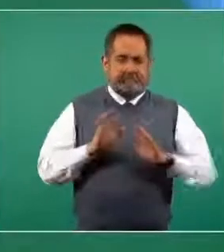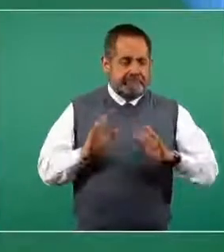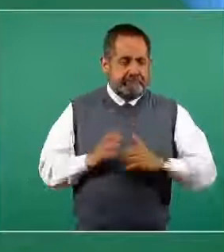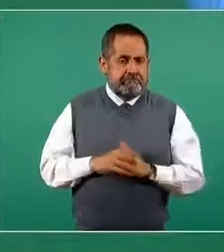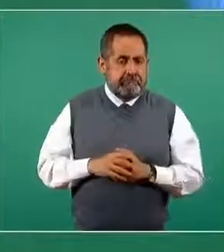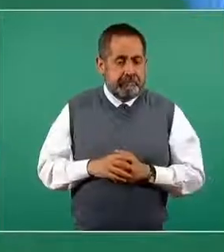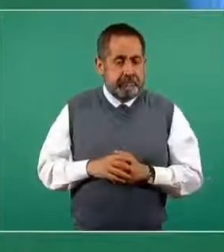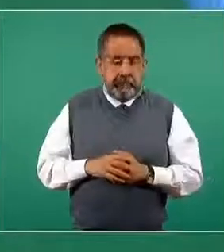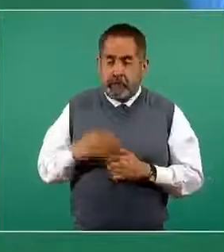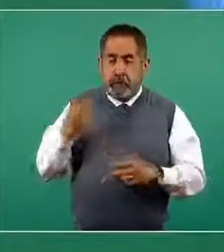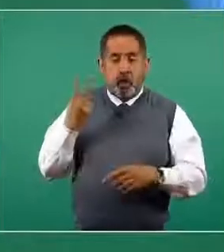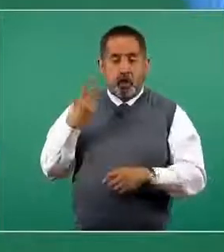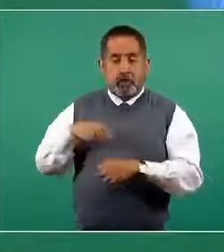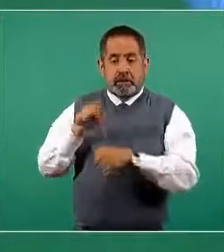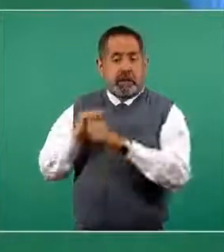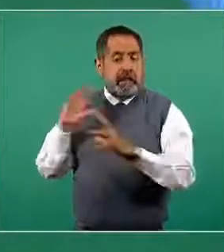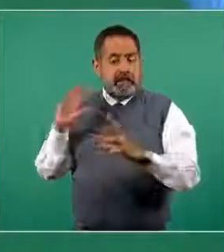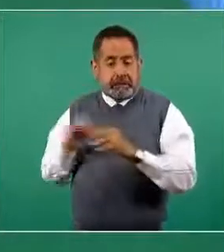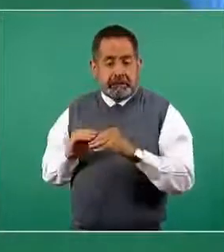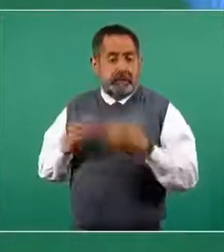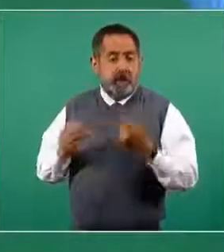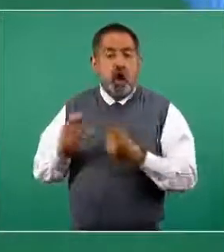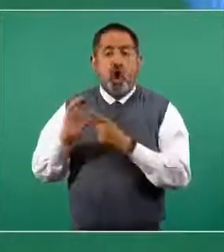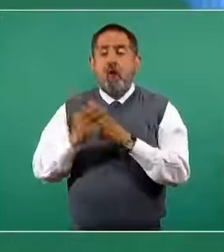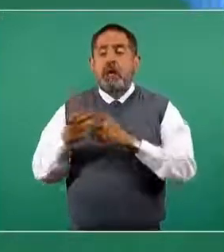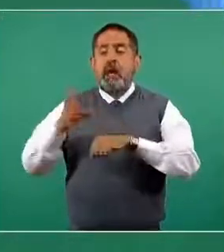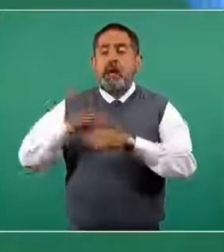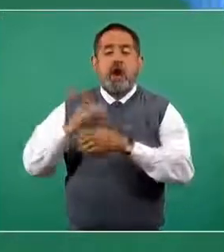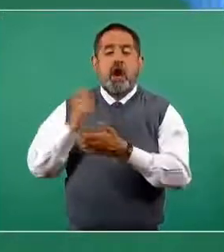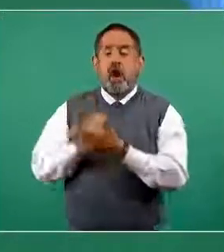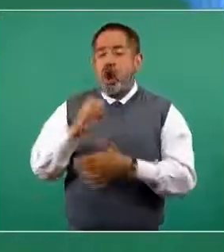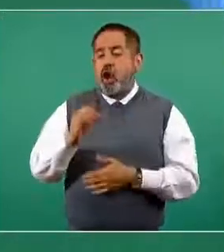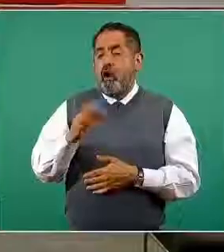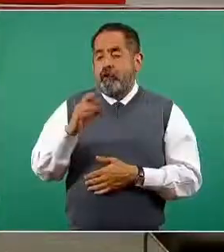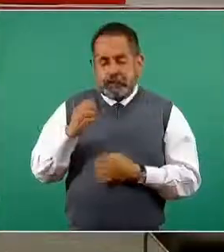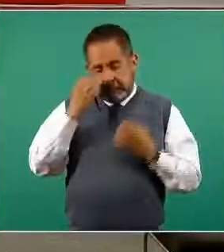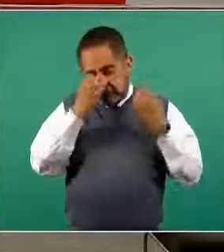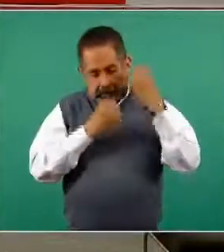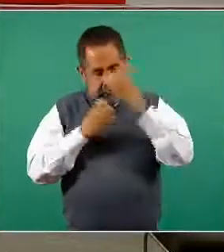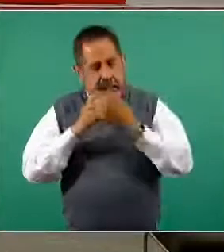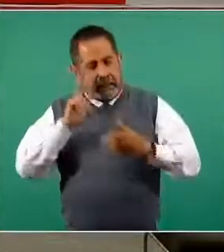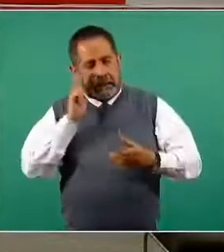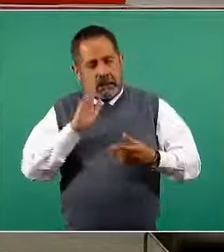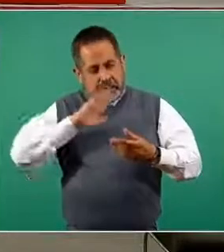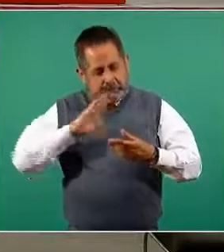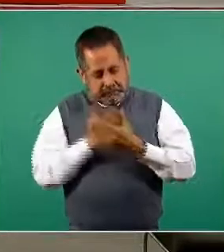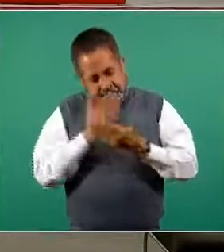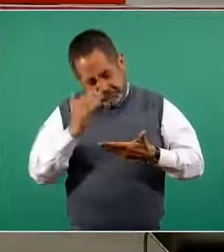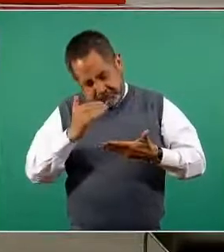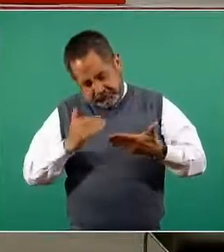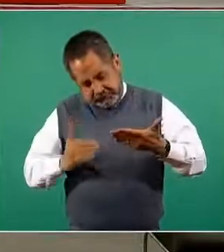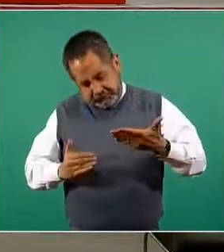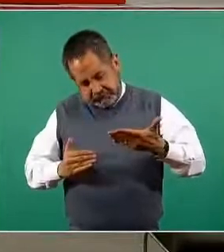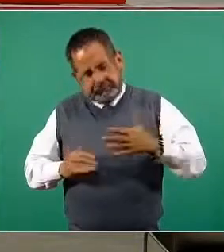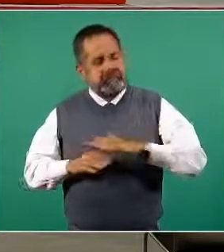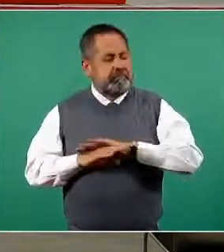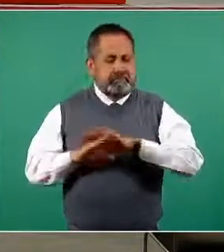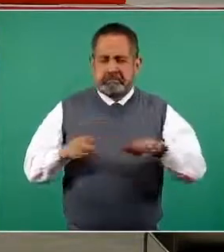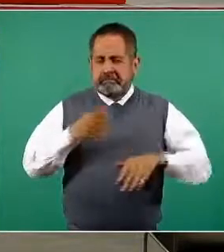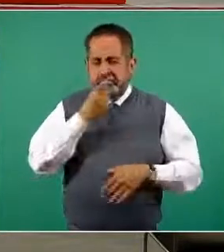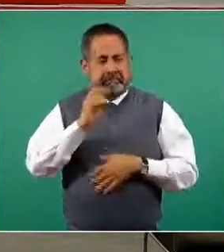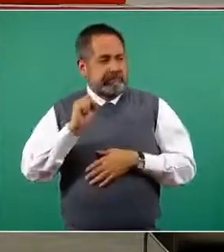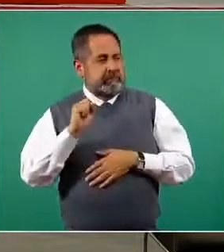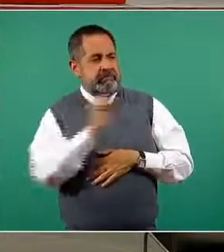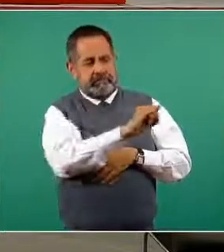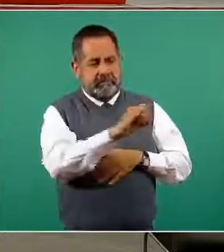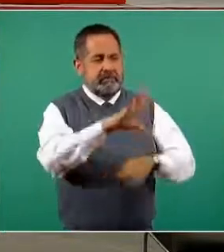lo largo de este par de semanas, la Comisión de Autorización Sanitaria COFEPRIS ha estado evaluando el expediente y hoy emitió la autorización de